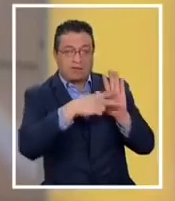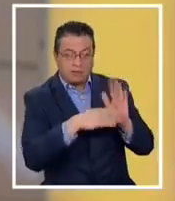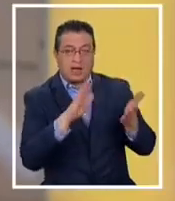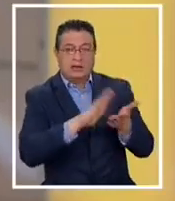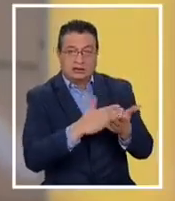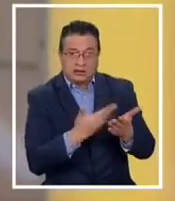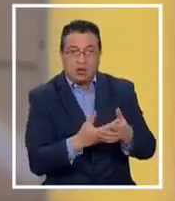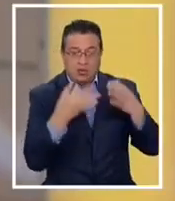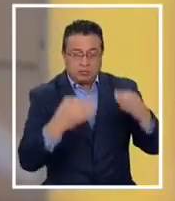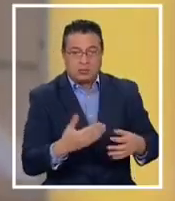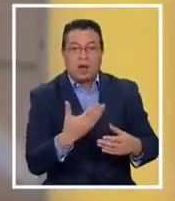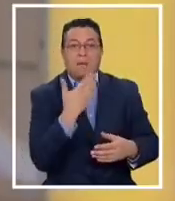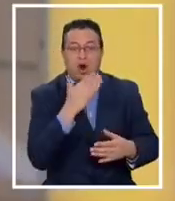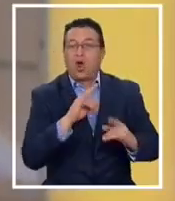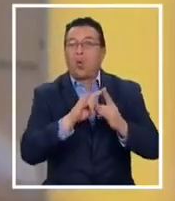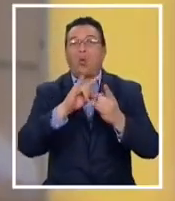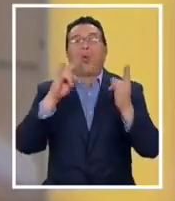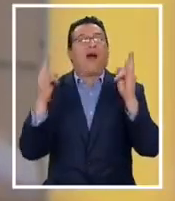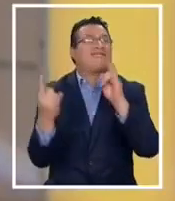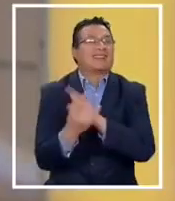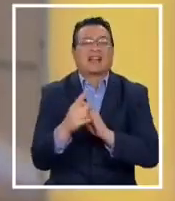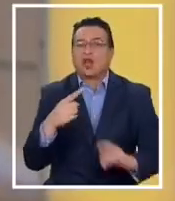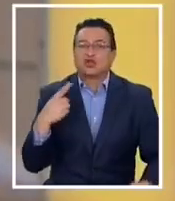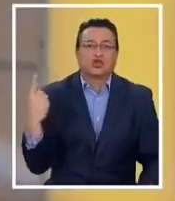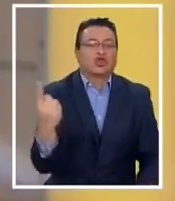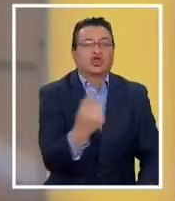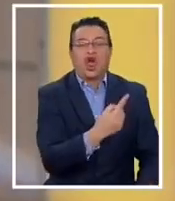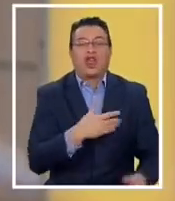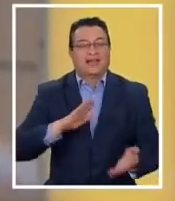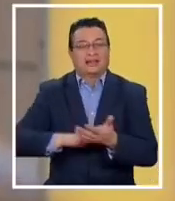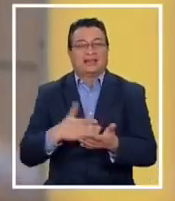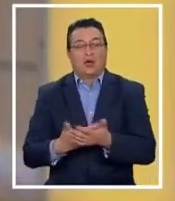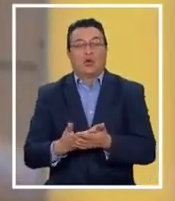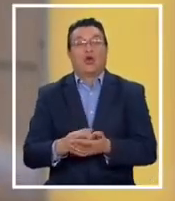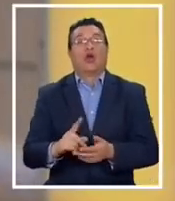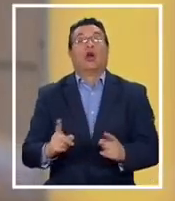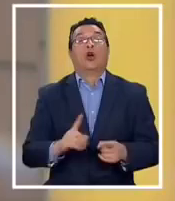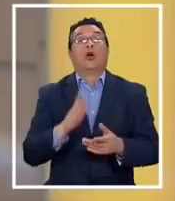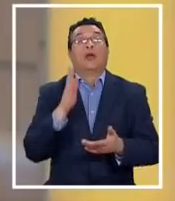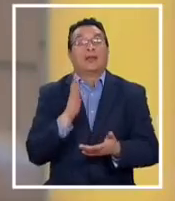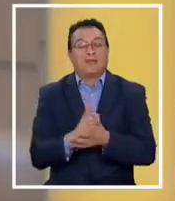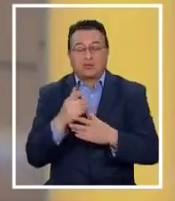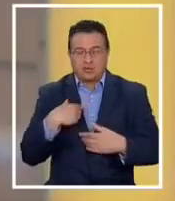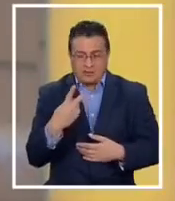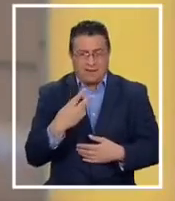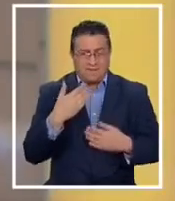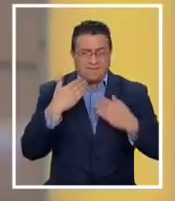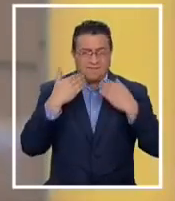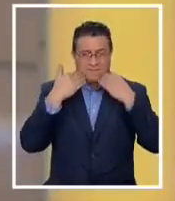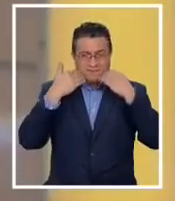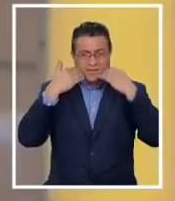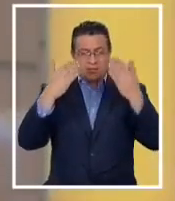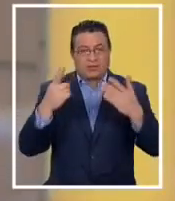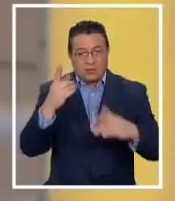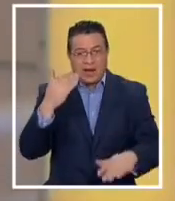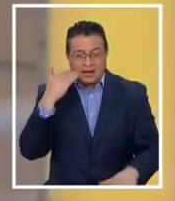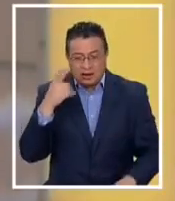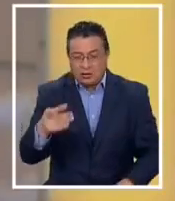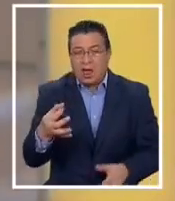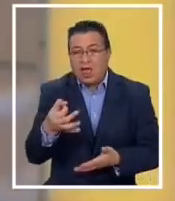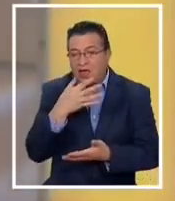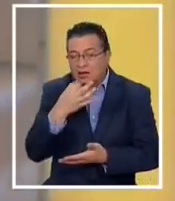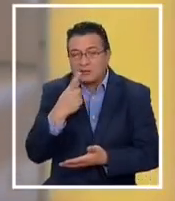que asegurará un trato universal para todos en salud sin tener que tener que a mí me da vergüenza que haya un niño que necesita un